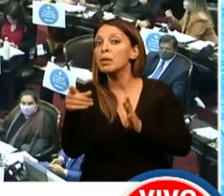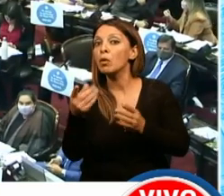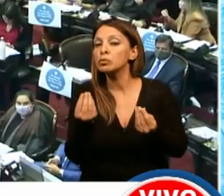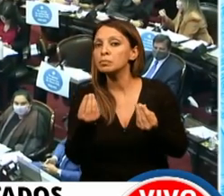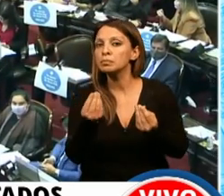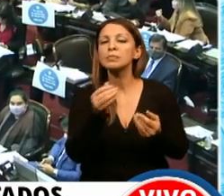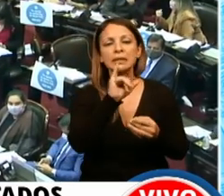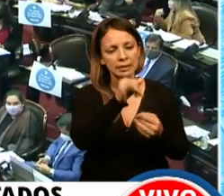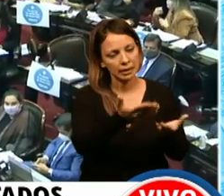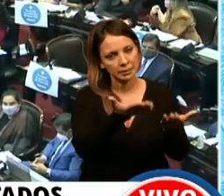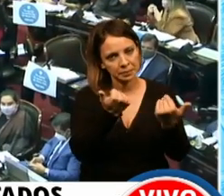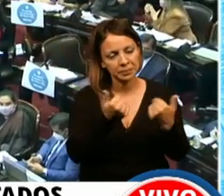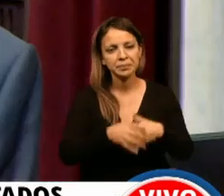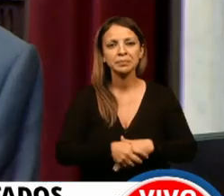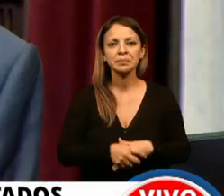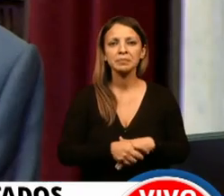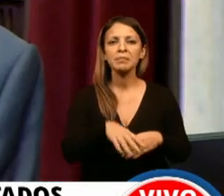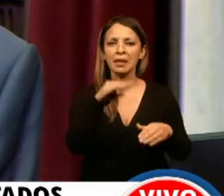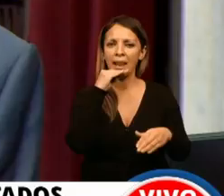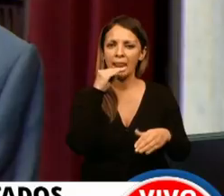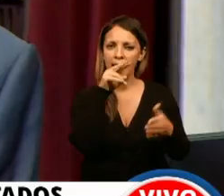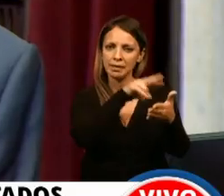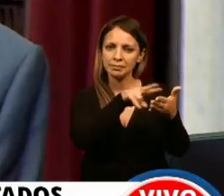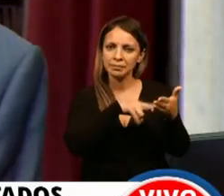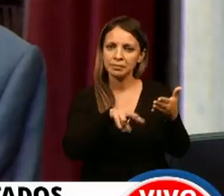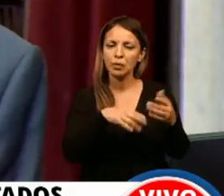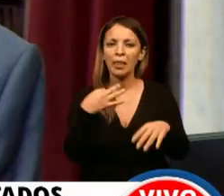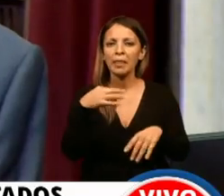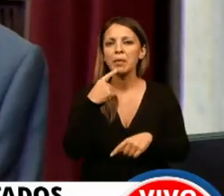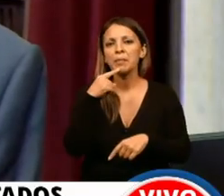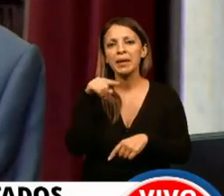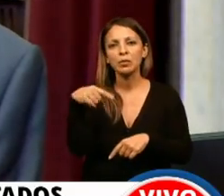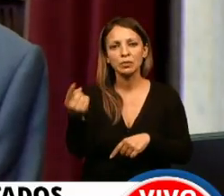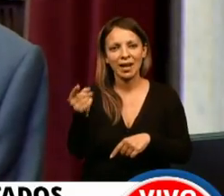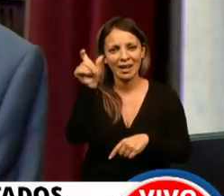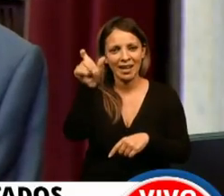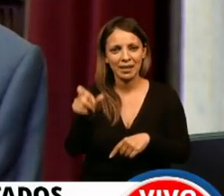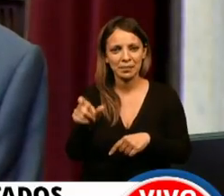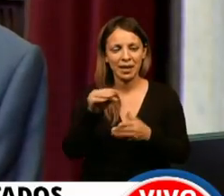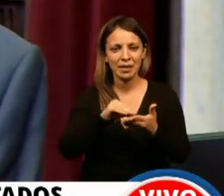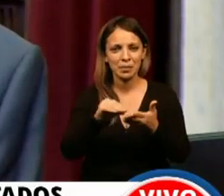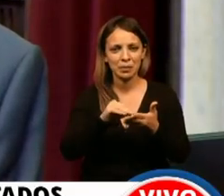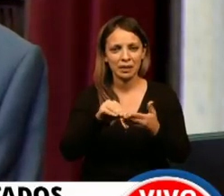metal el diputado fernández lea por favor que le tengo que preguntar a la diputada